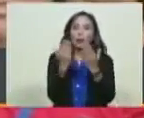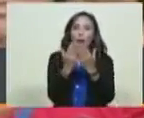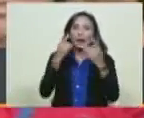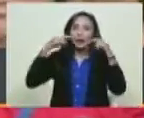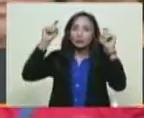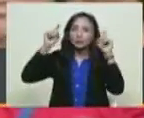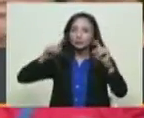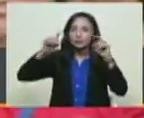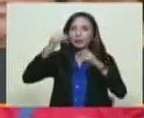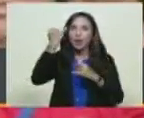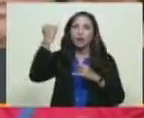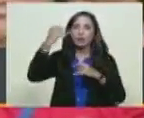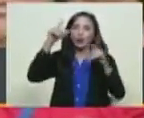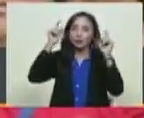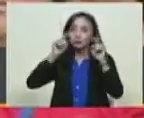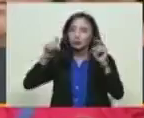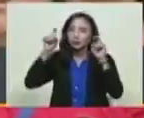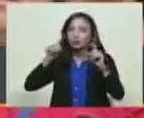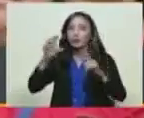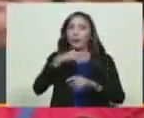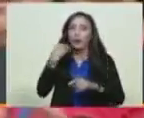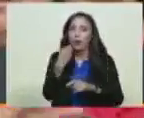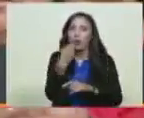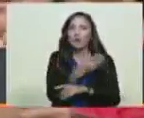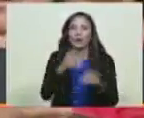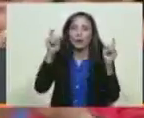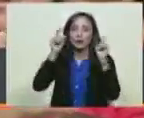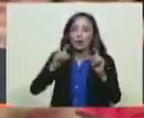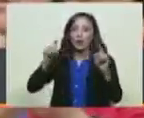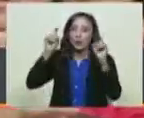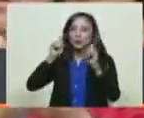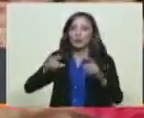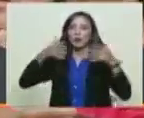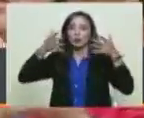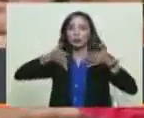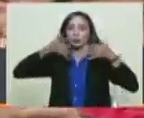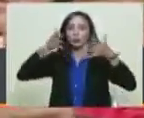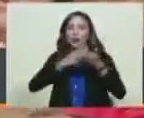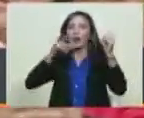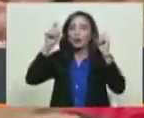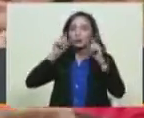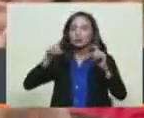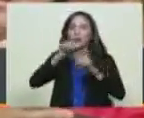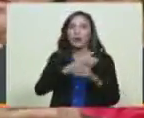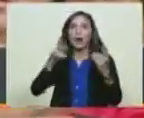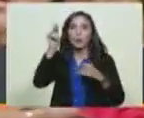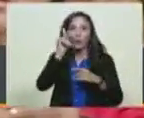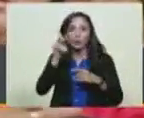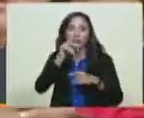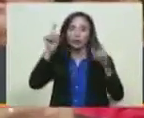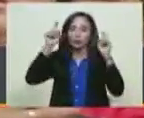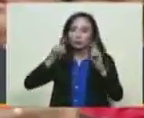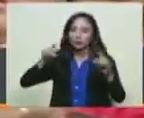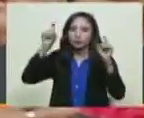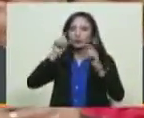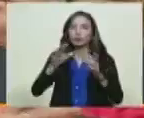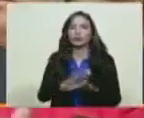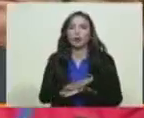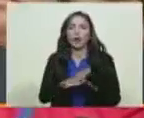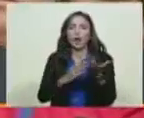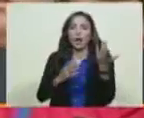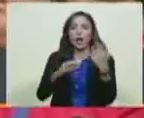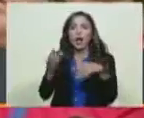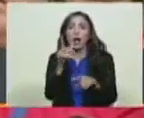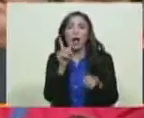para todos nuestros jóvenes una escuela para formar estos jóvenes y competir las guerras mediáticas